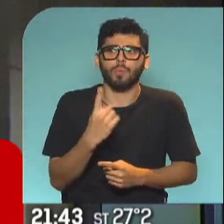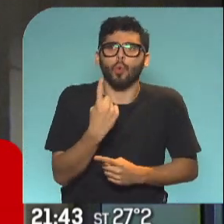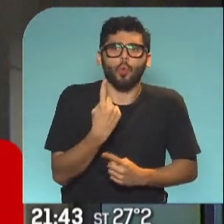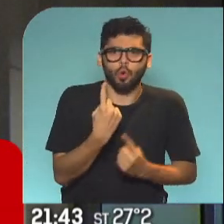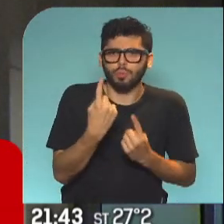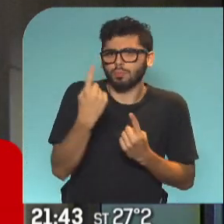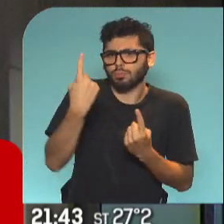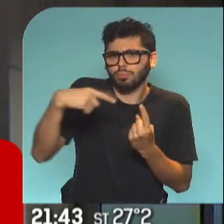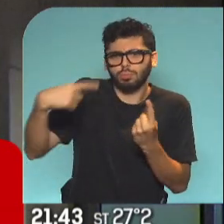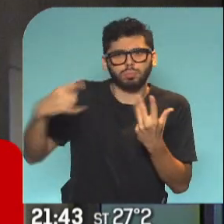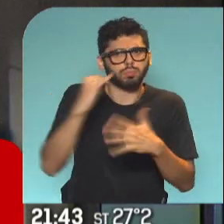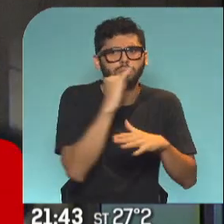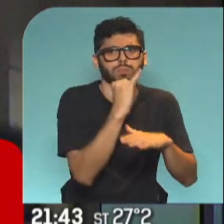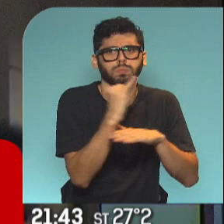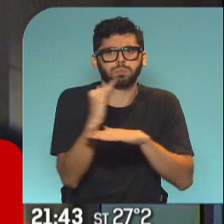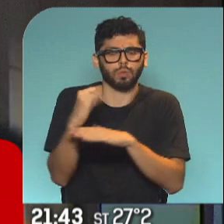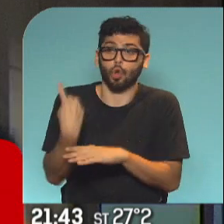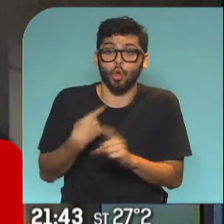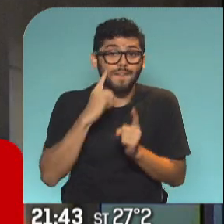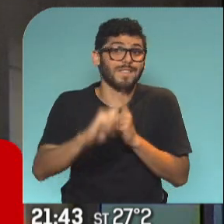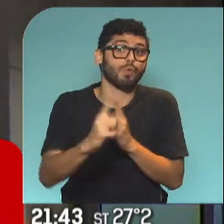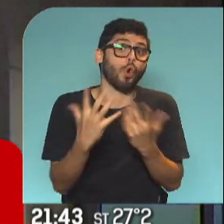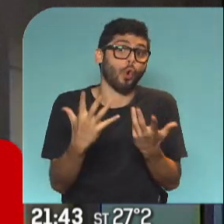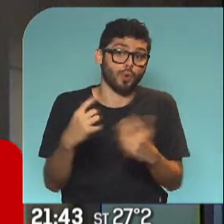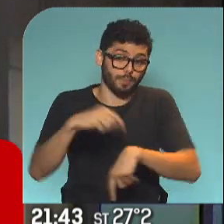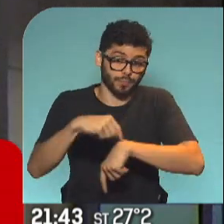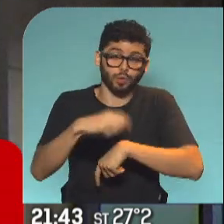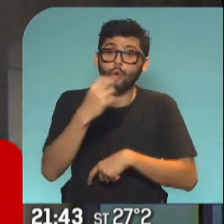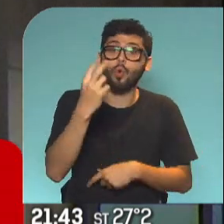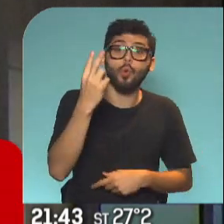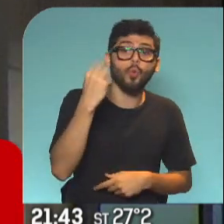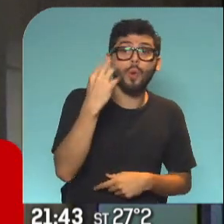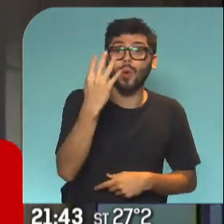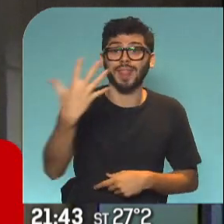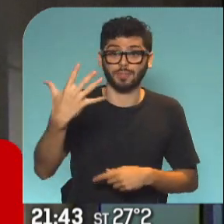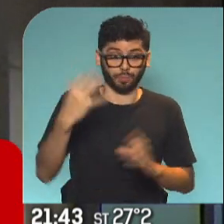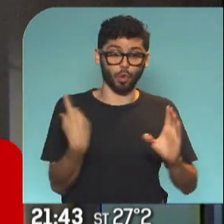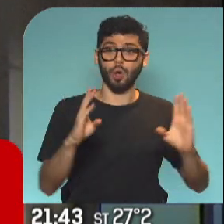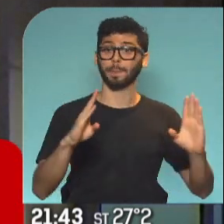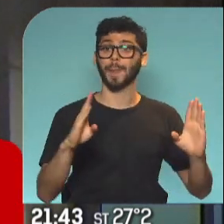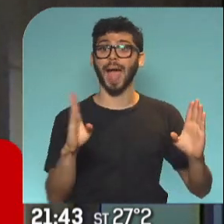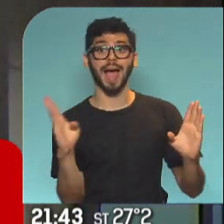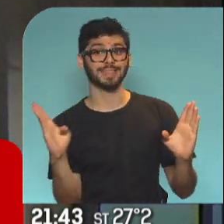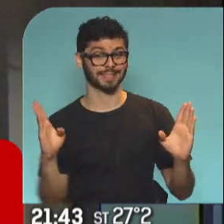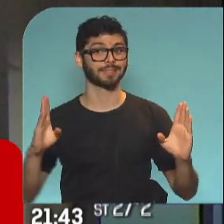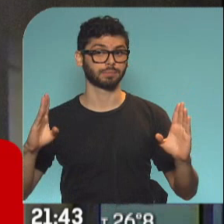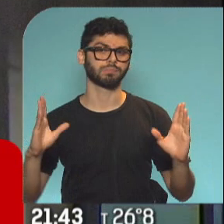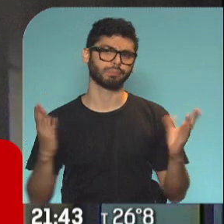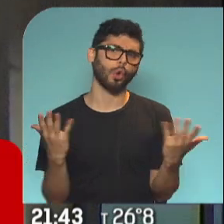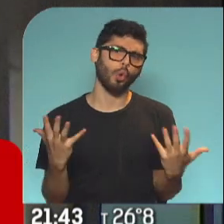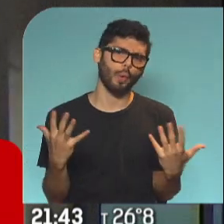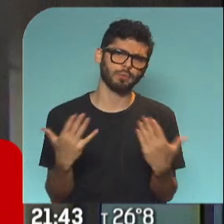sino con colegas que están allí. Nosotros estamos en vivo, obviamente, 21:43, alargando la edición de Televisión Pública Noticias,